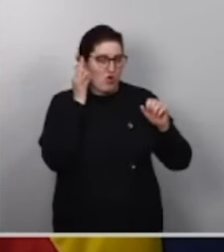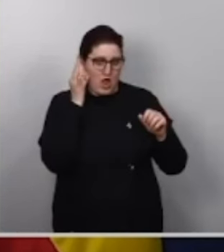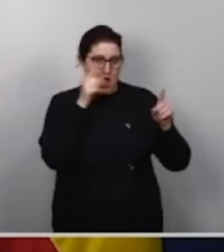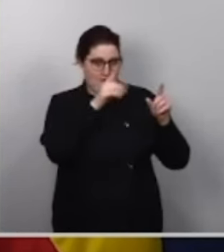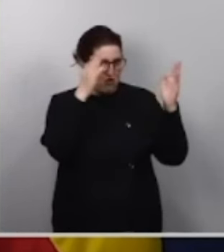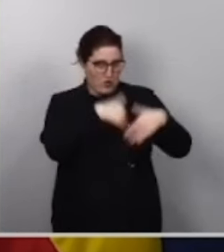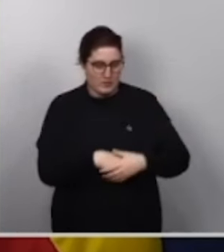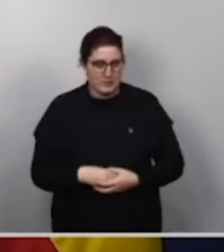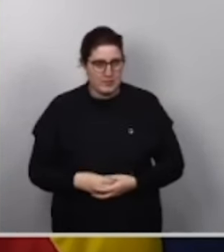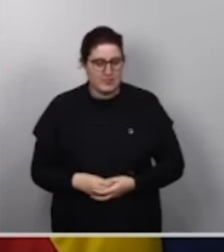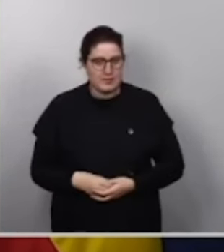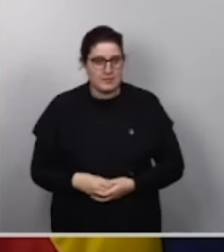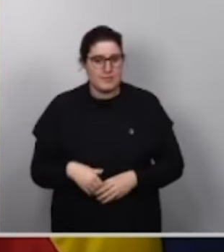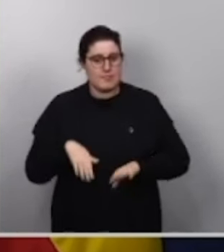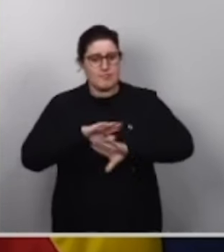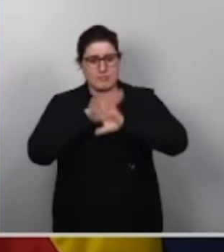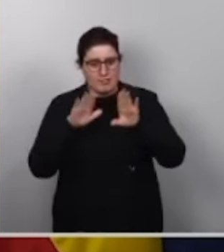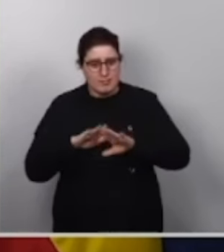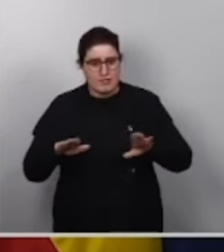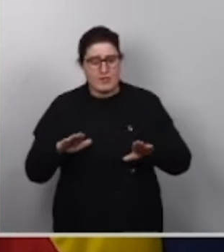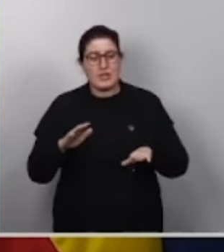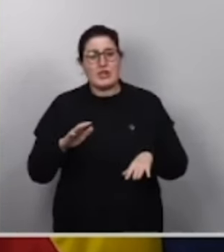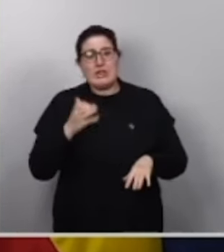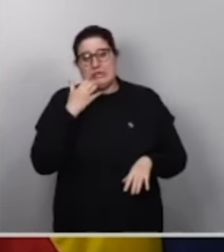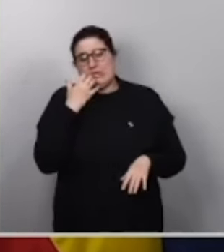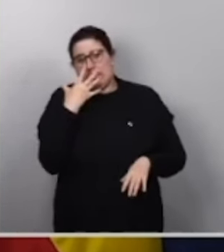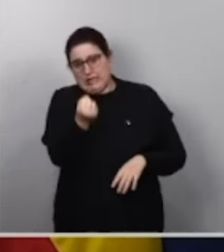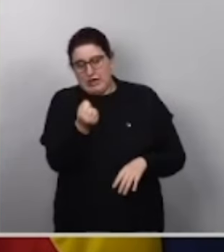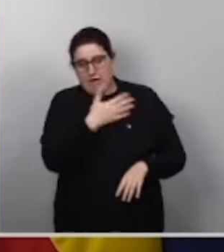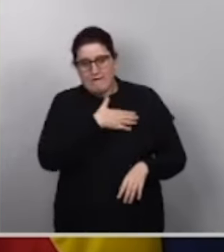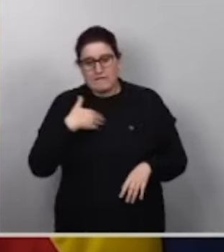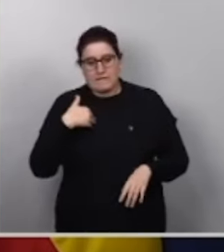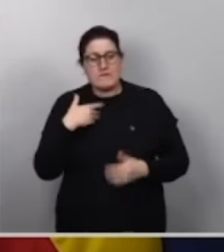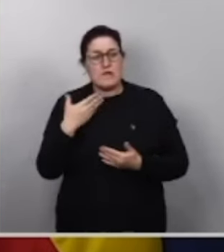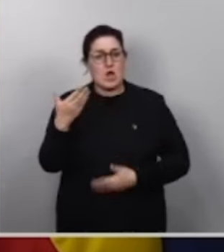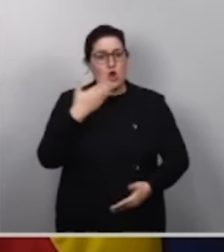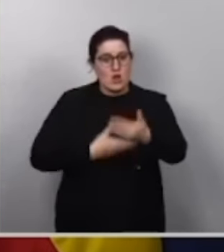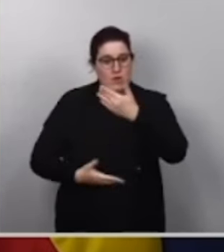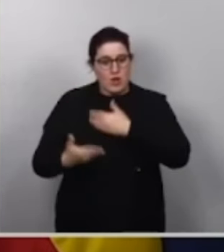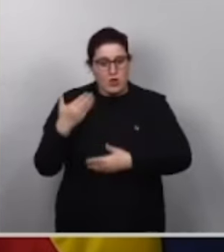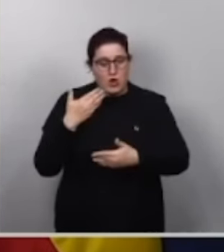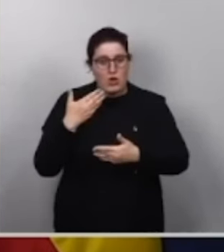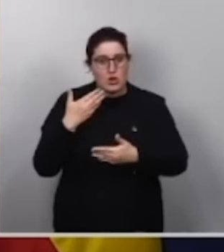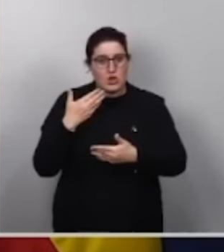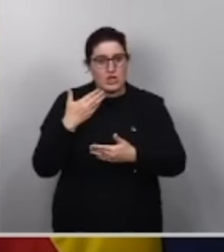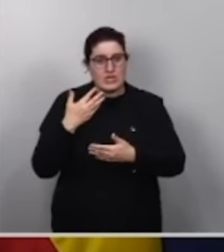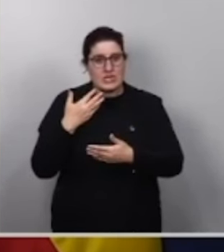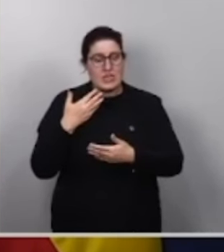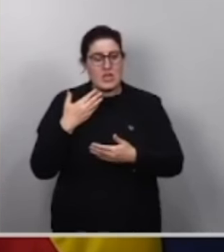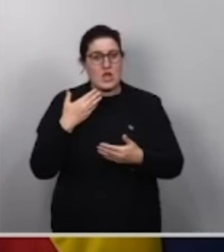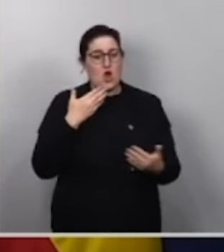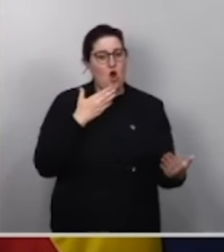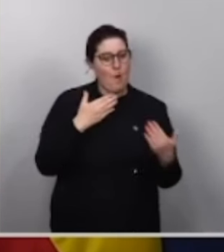y finalmente y para quien lo quiera entender la colaboración siempre es más